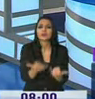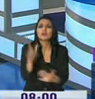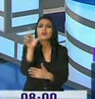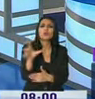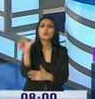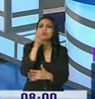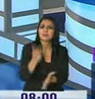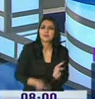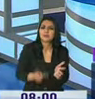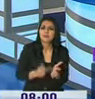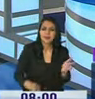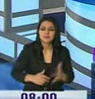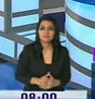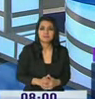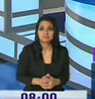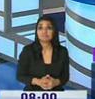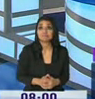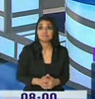nomás.